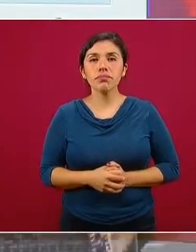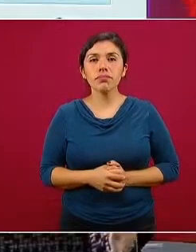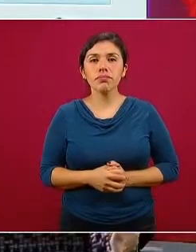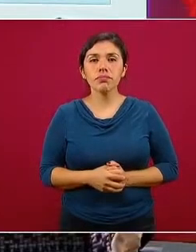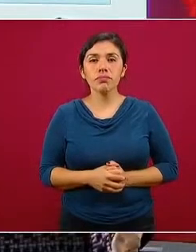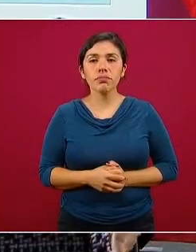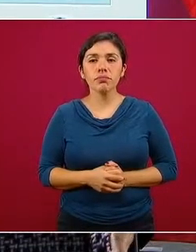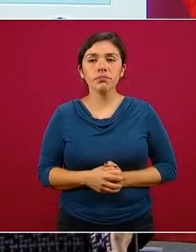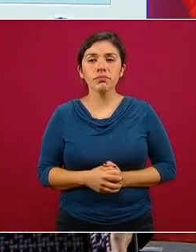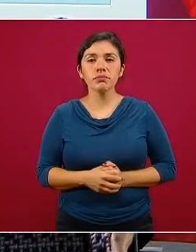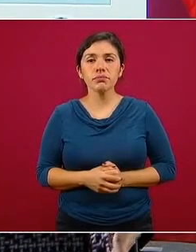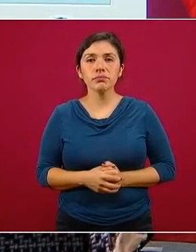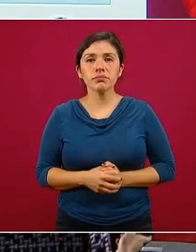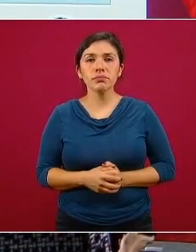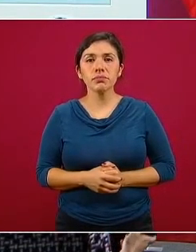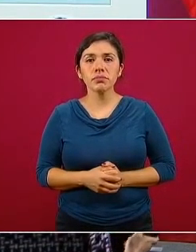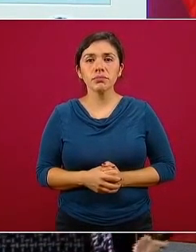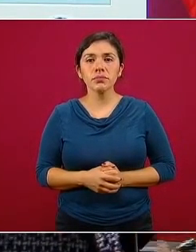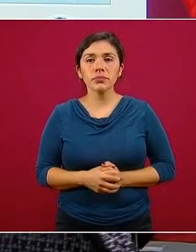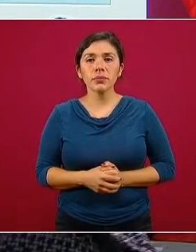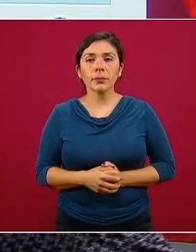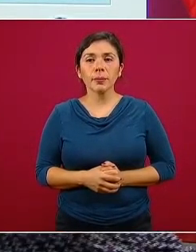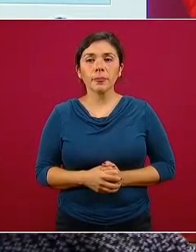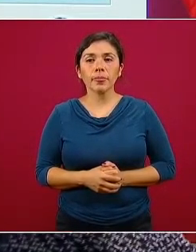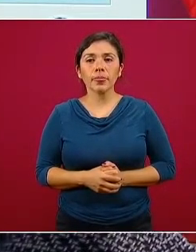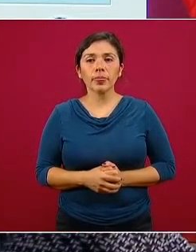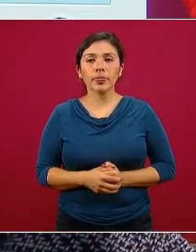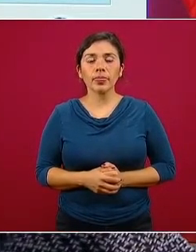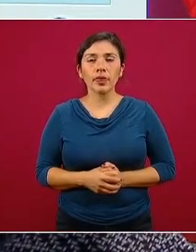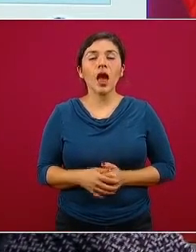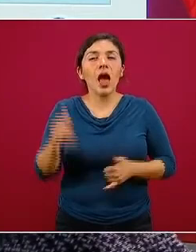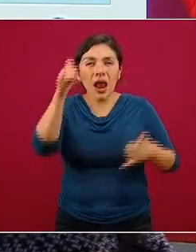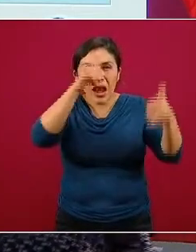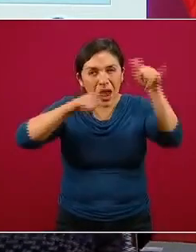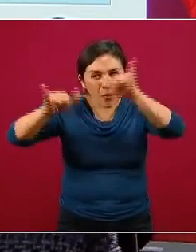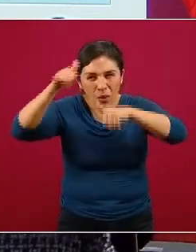la actualización del diagnóstico por laboratorio.